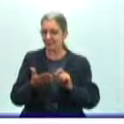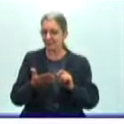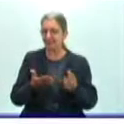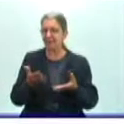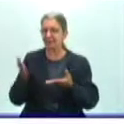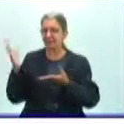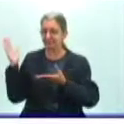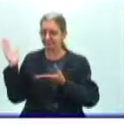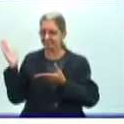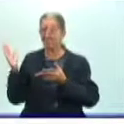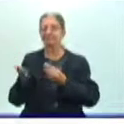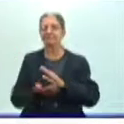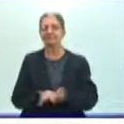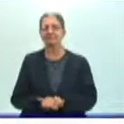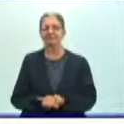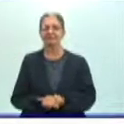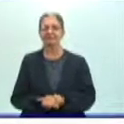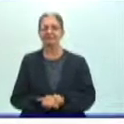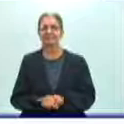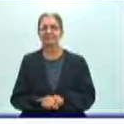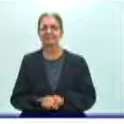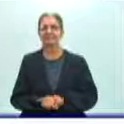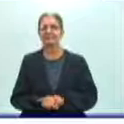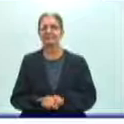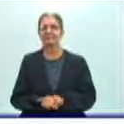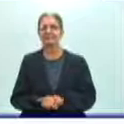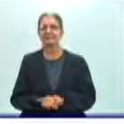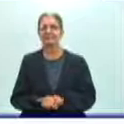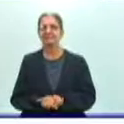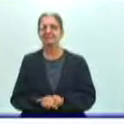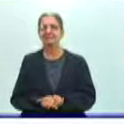tu figura en tu libreta.